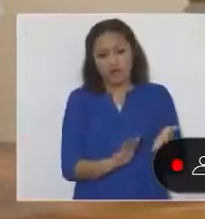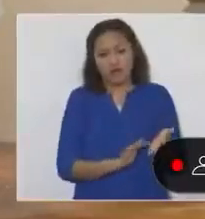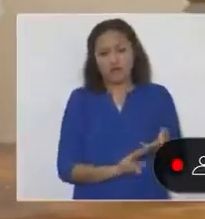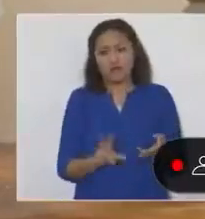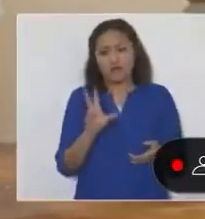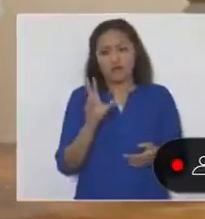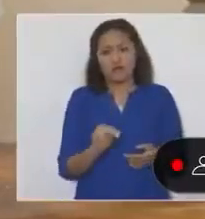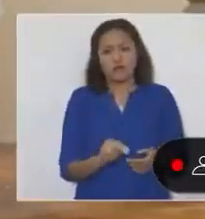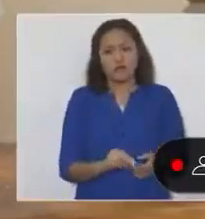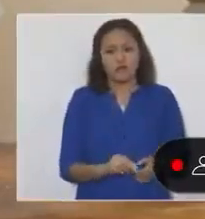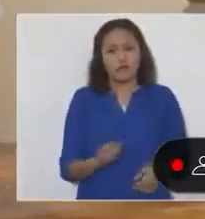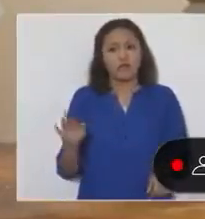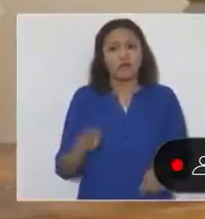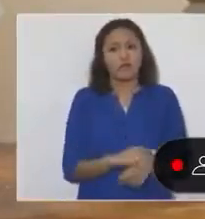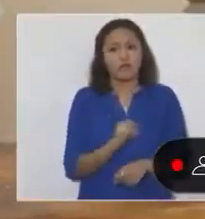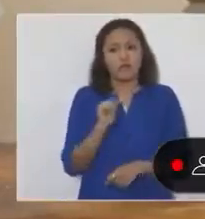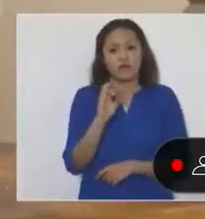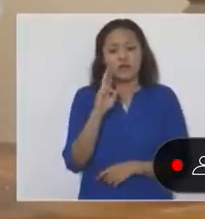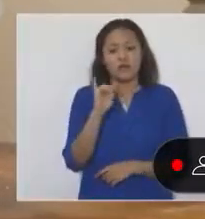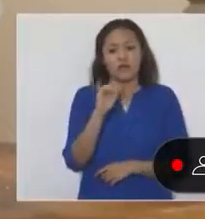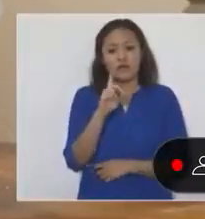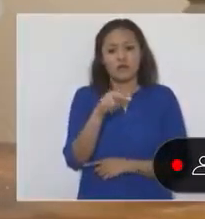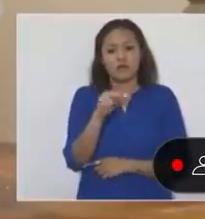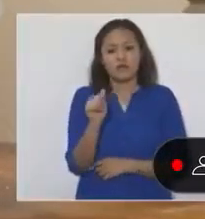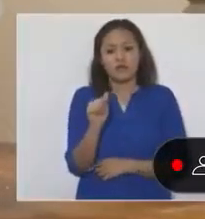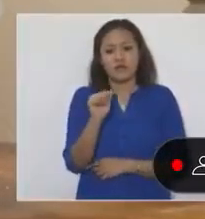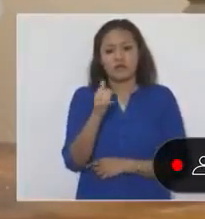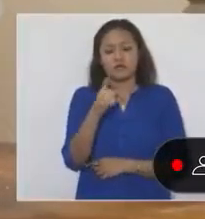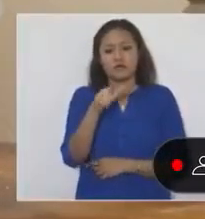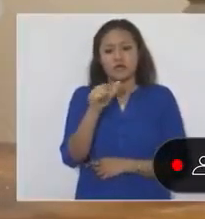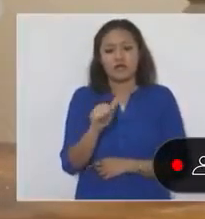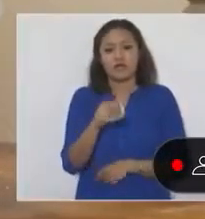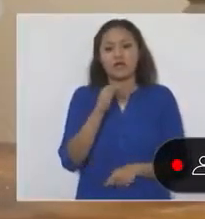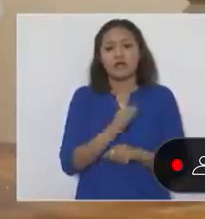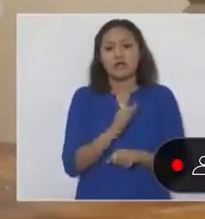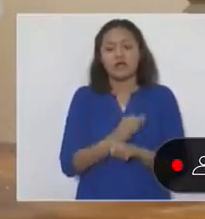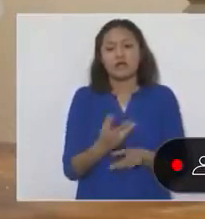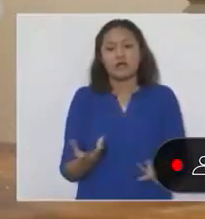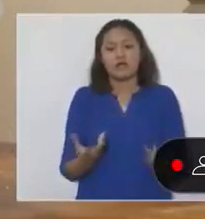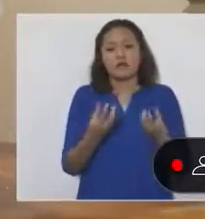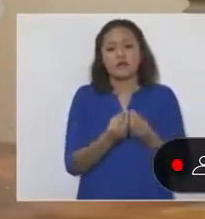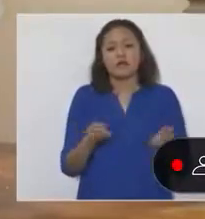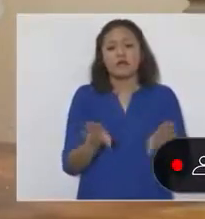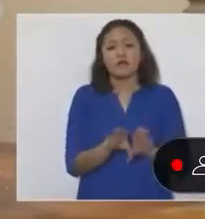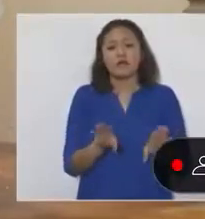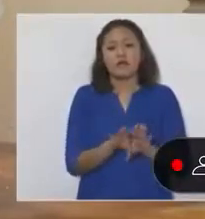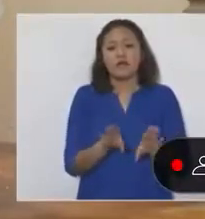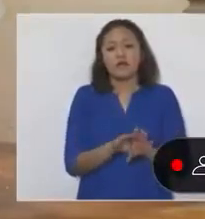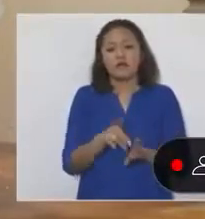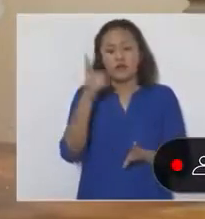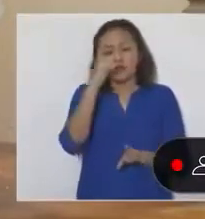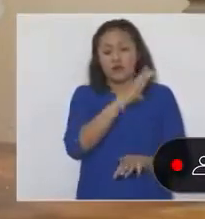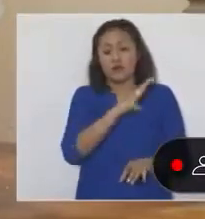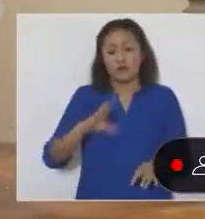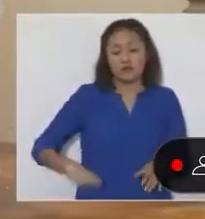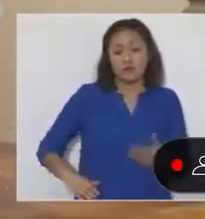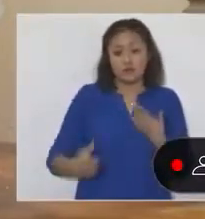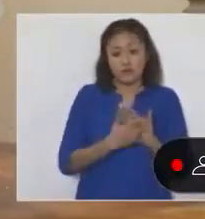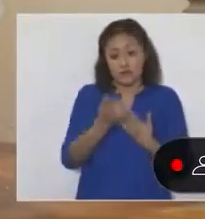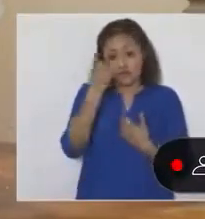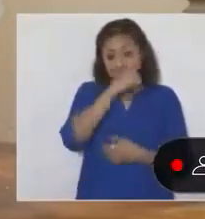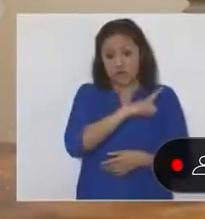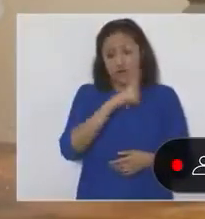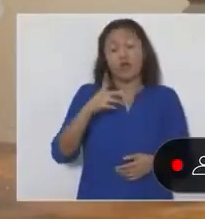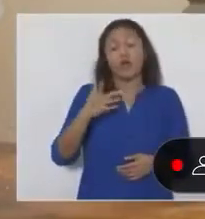de que porque Ariadna ya la hacía oradora ya es parte de de las aspirantes a ser candidata a gobernador